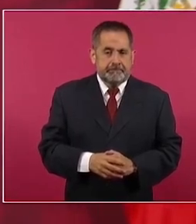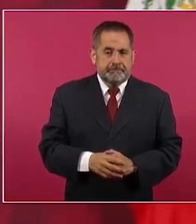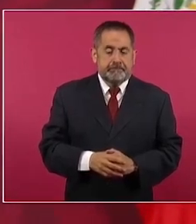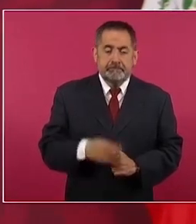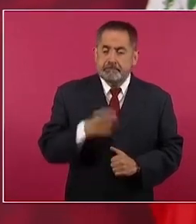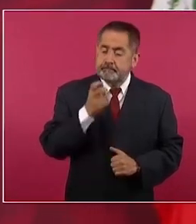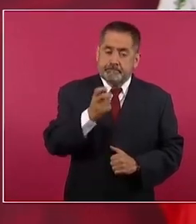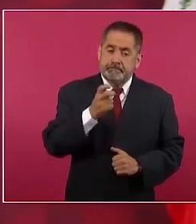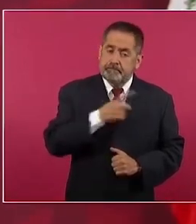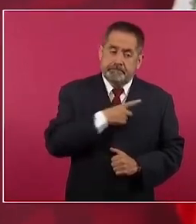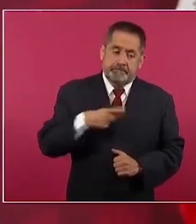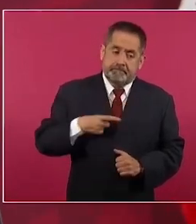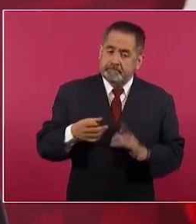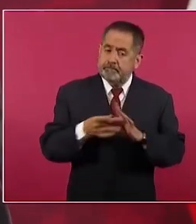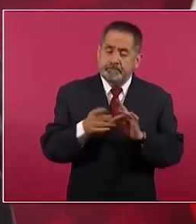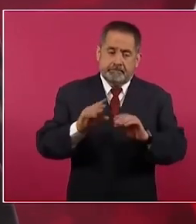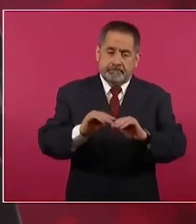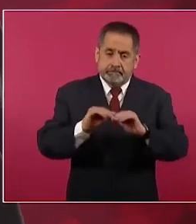aclarar